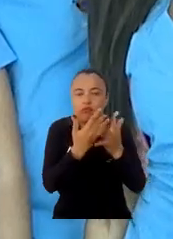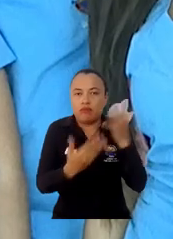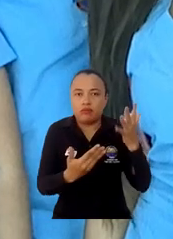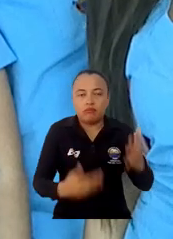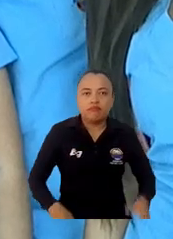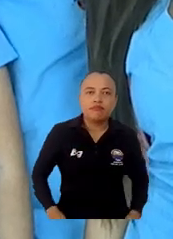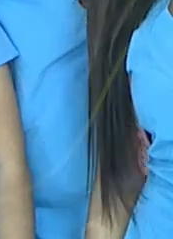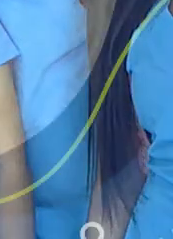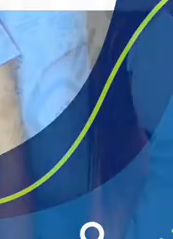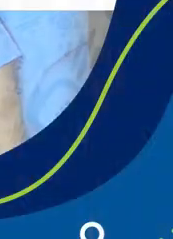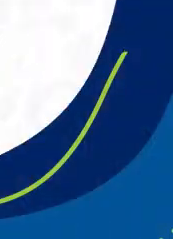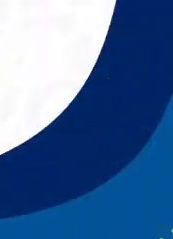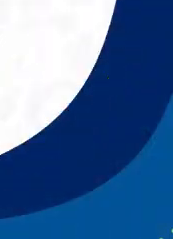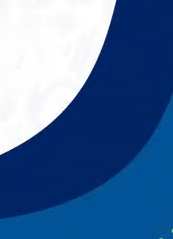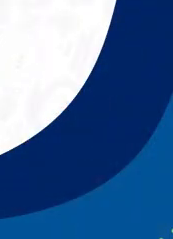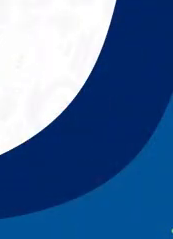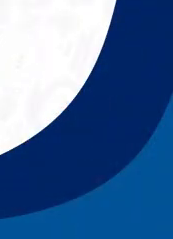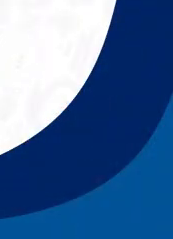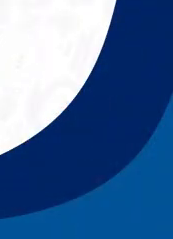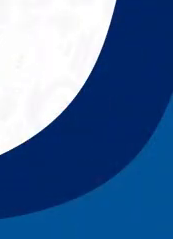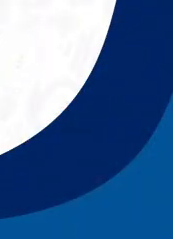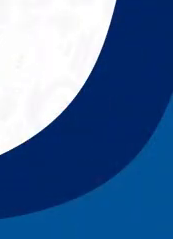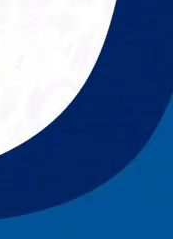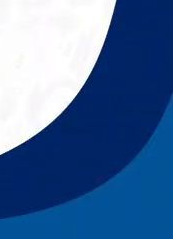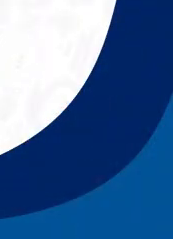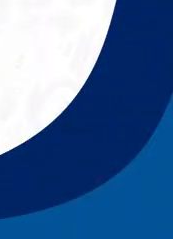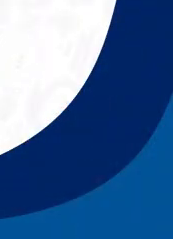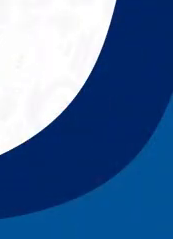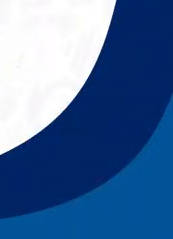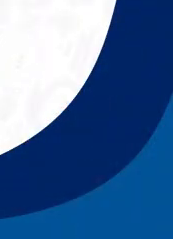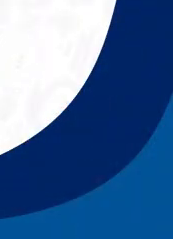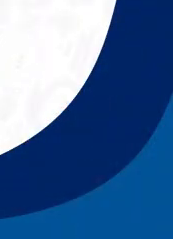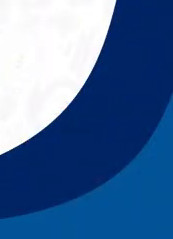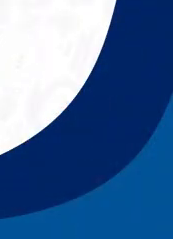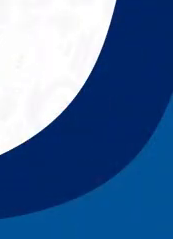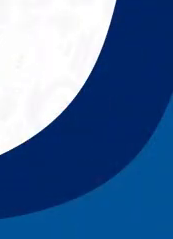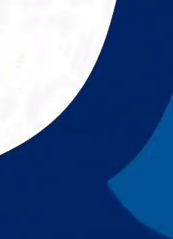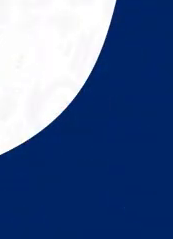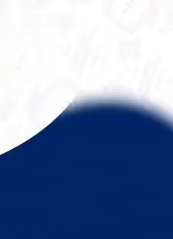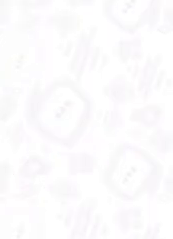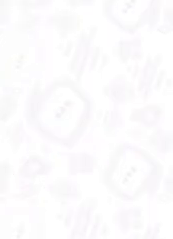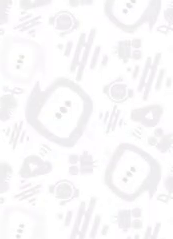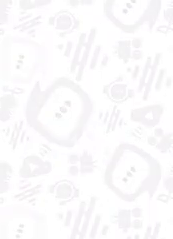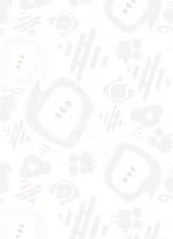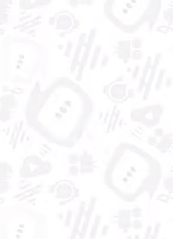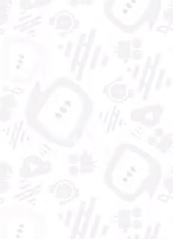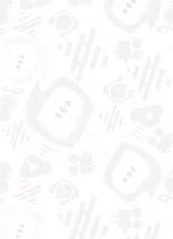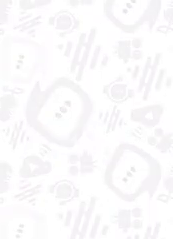cuantitativo. Universidad del Magdalena, aún más incluyente e innovadora.